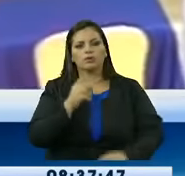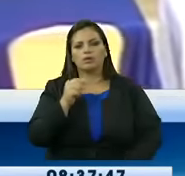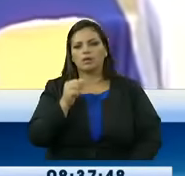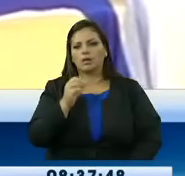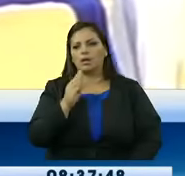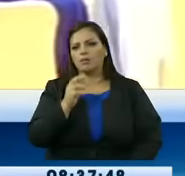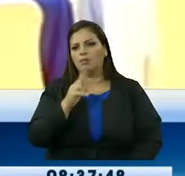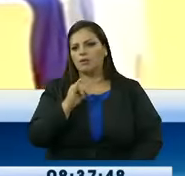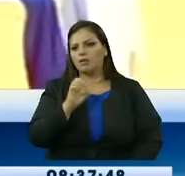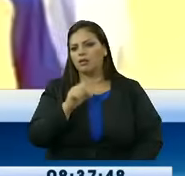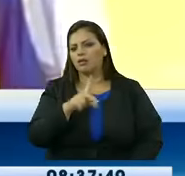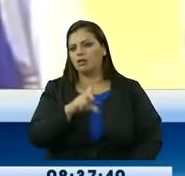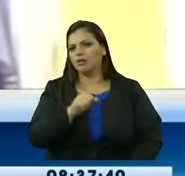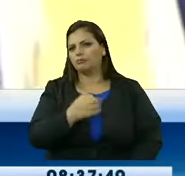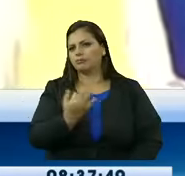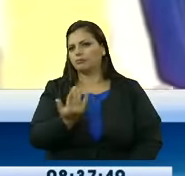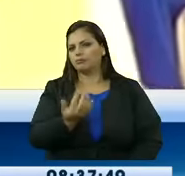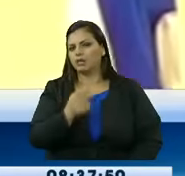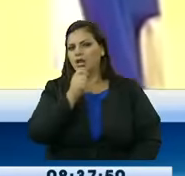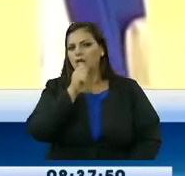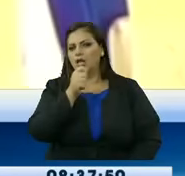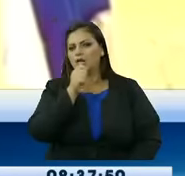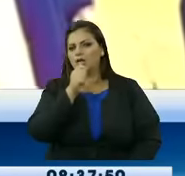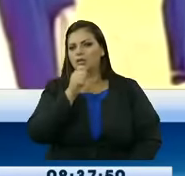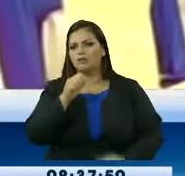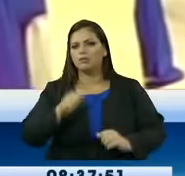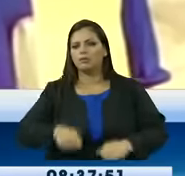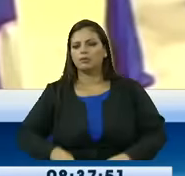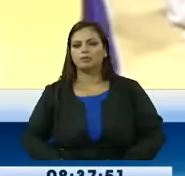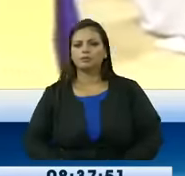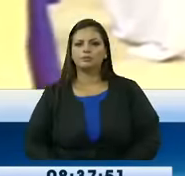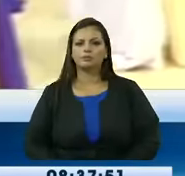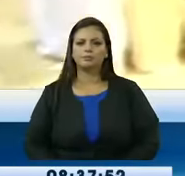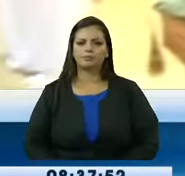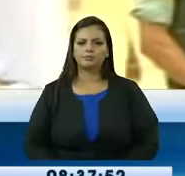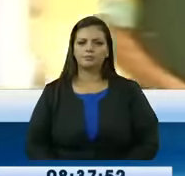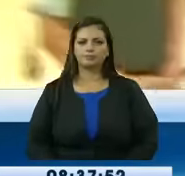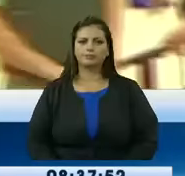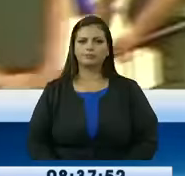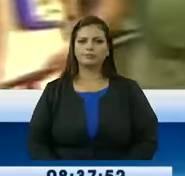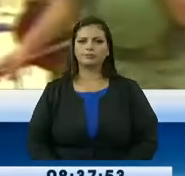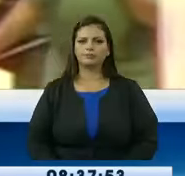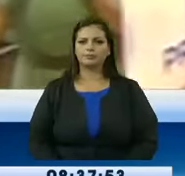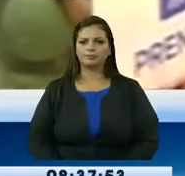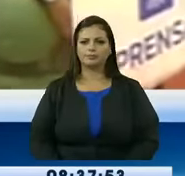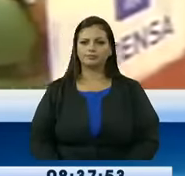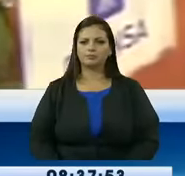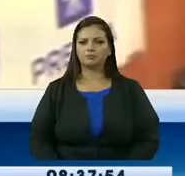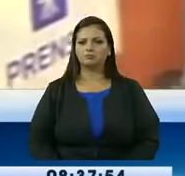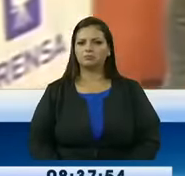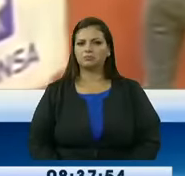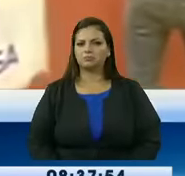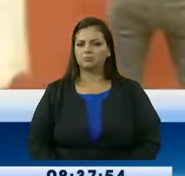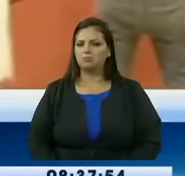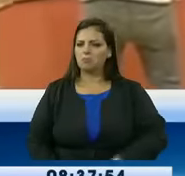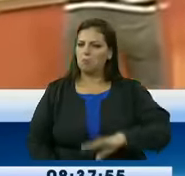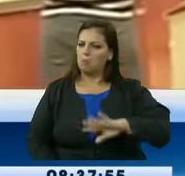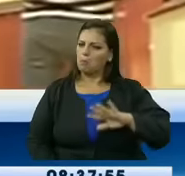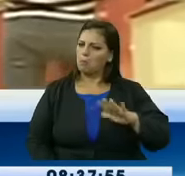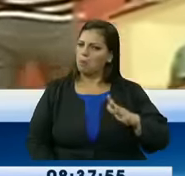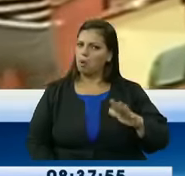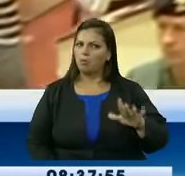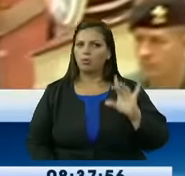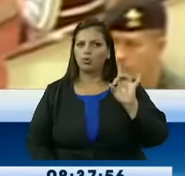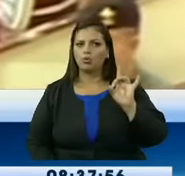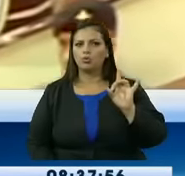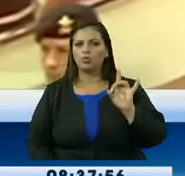nos ponga al tanto respecto a todo lo que se ha sucedido. Otra cosa, aparte de todo, son más o menos